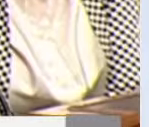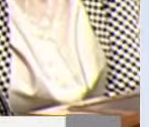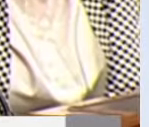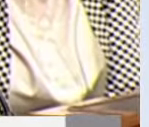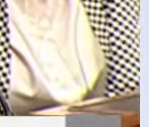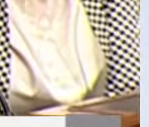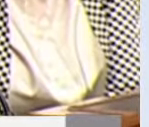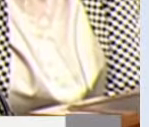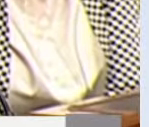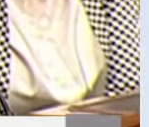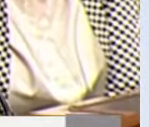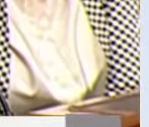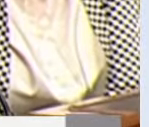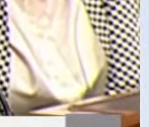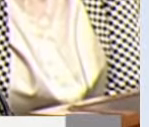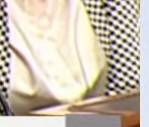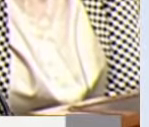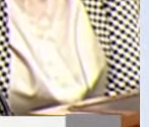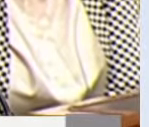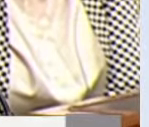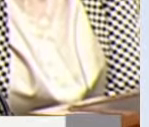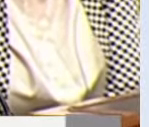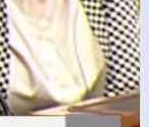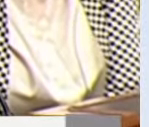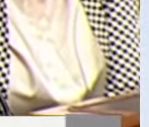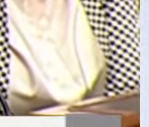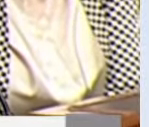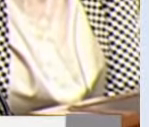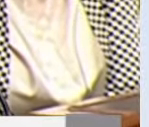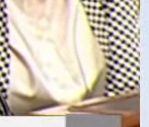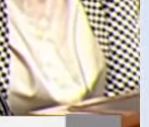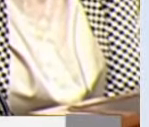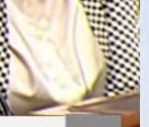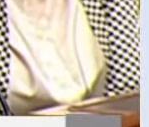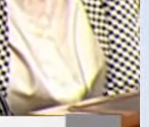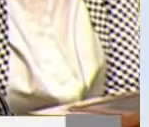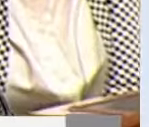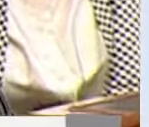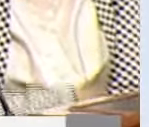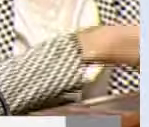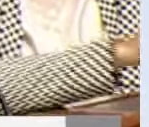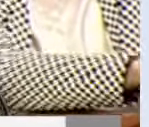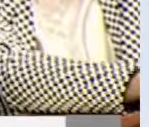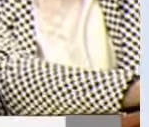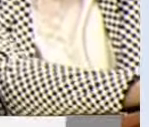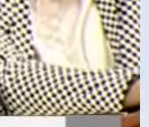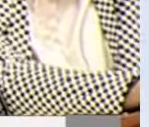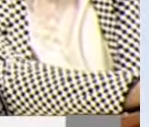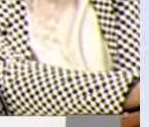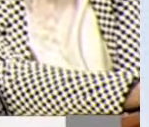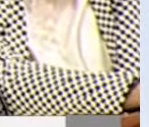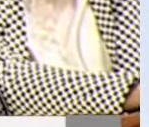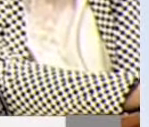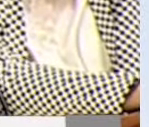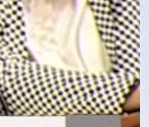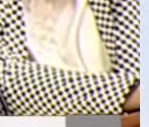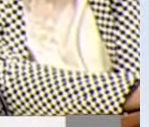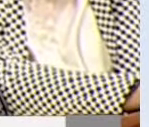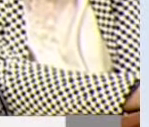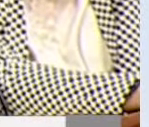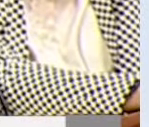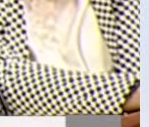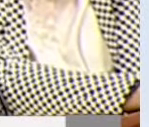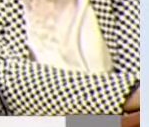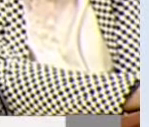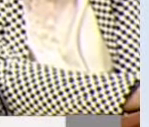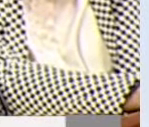la forma cómo trabajar en forma unida para actuar constructivamente. Porque es poco el tiempo que queda, pero en el caso del